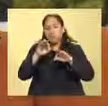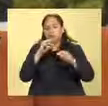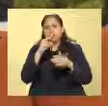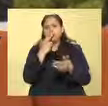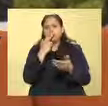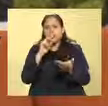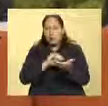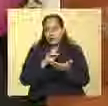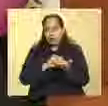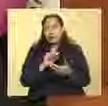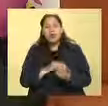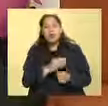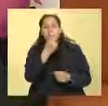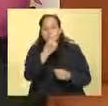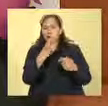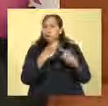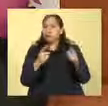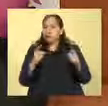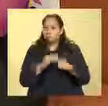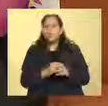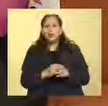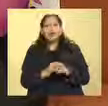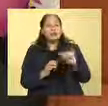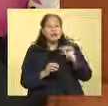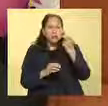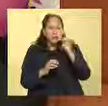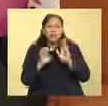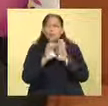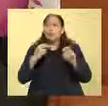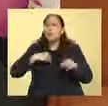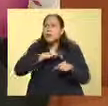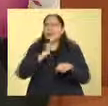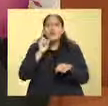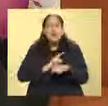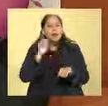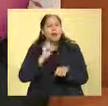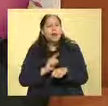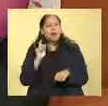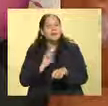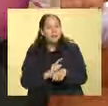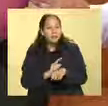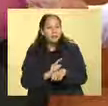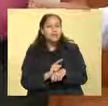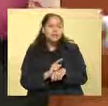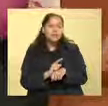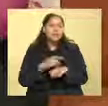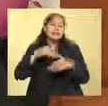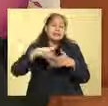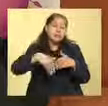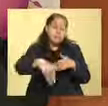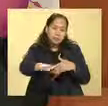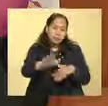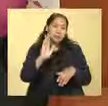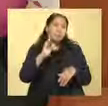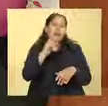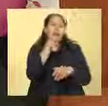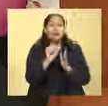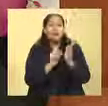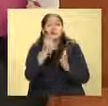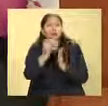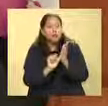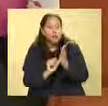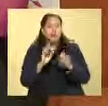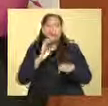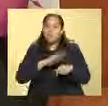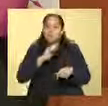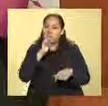que ya hay, ¿no? Oye, entonces, tips que hacen la gran diferencia, ¿eh? Claro. No, sí. Si lo hiciéramos diariamente... A la larga,